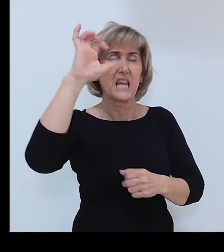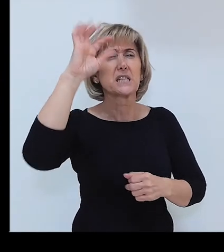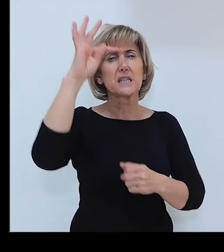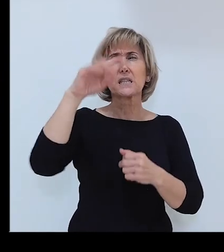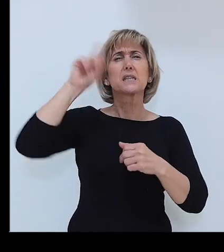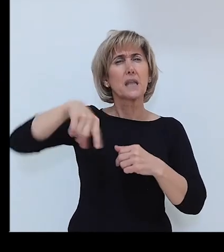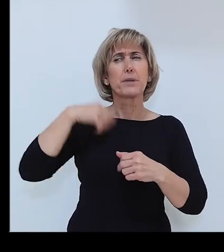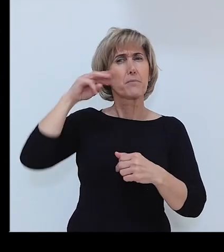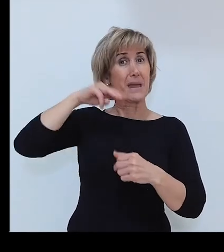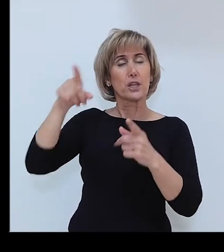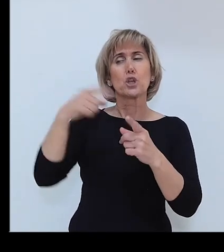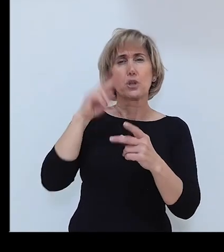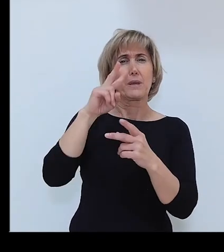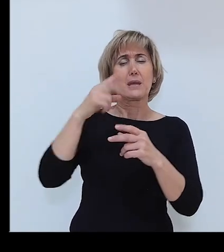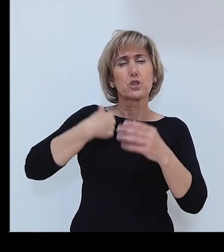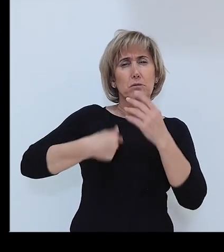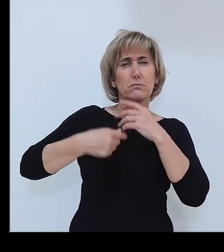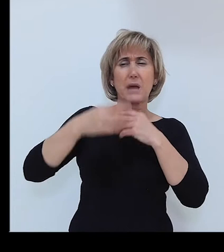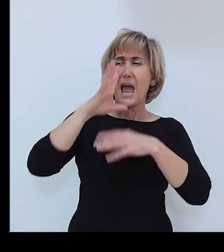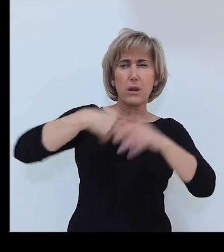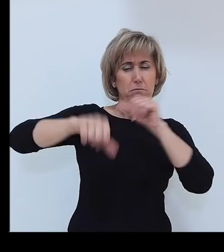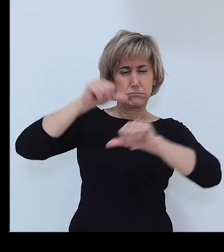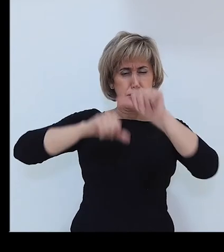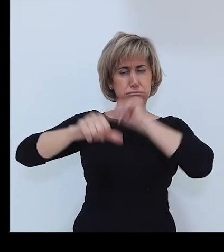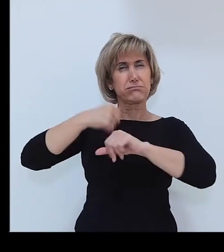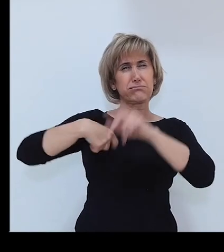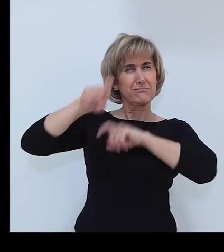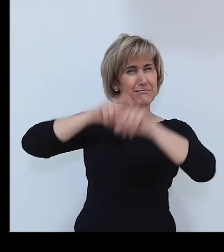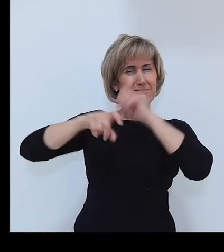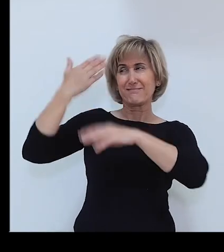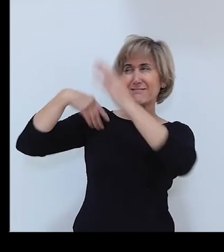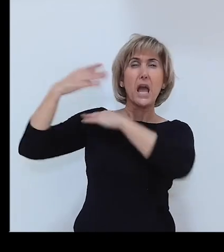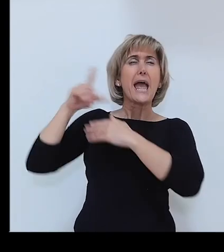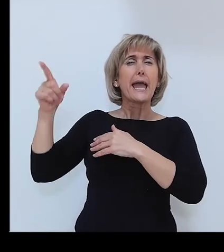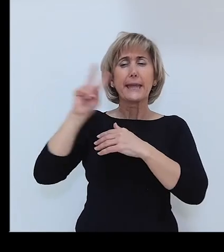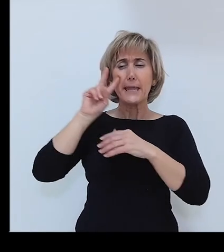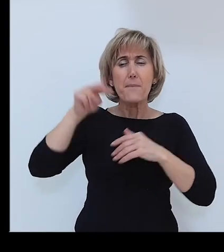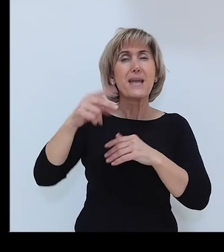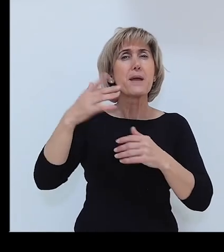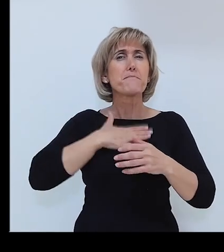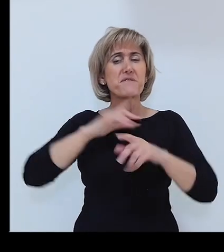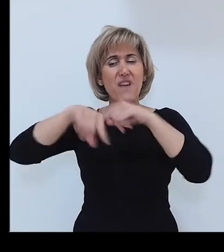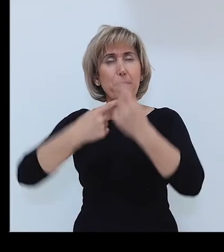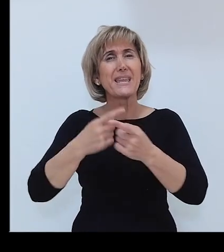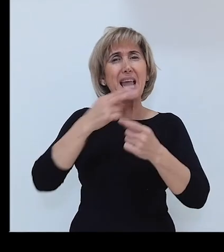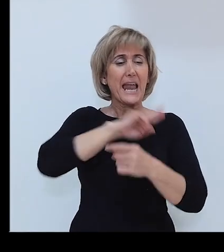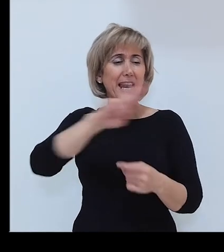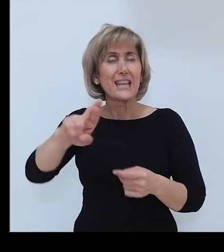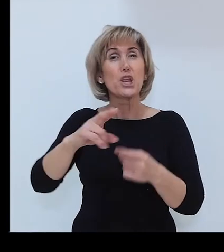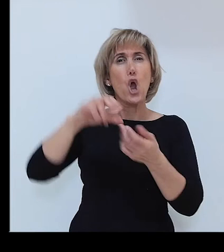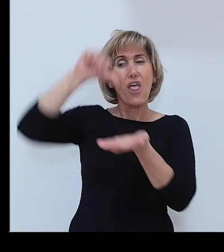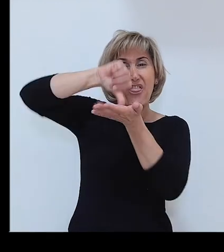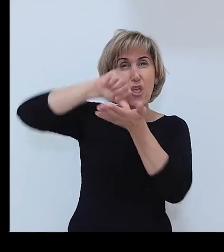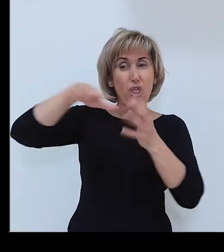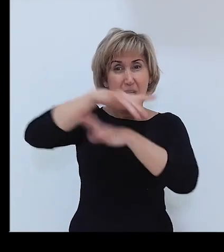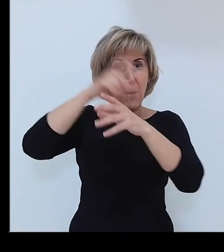también, y yo siempre encuentro esa vuelta al pasado de cómo ella se cría en su religión, en su ciudad y en el seno